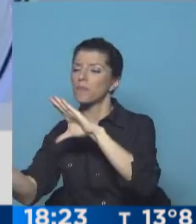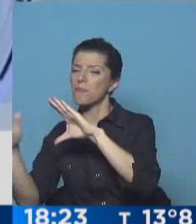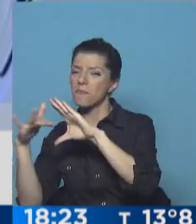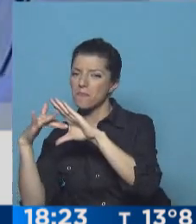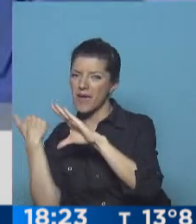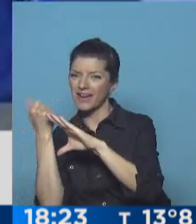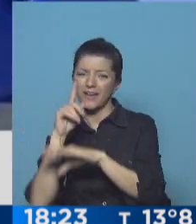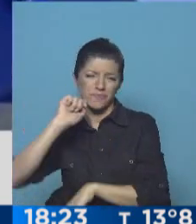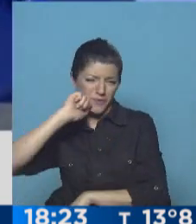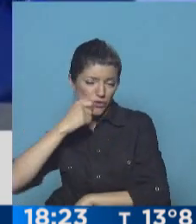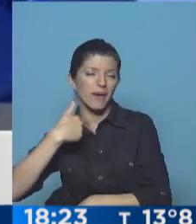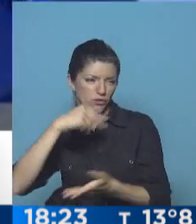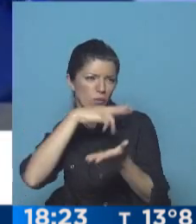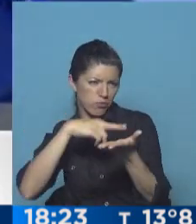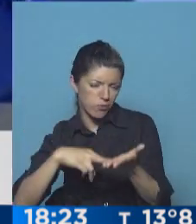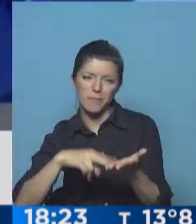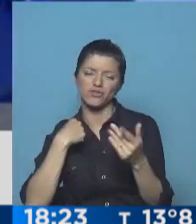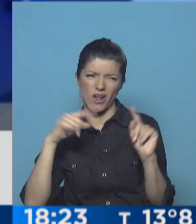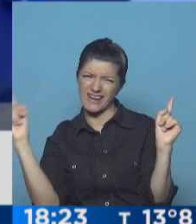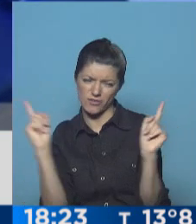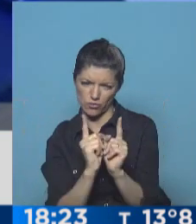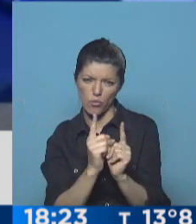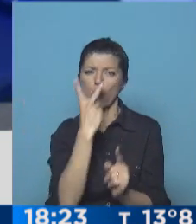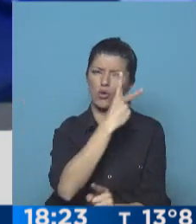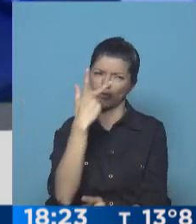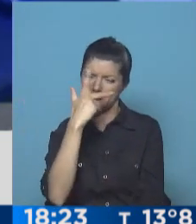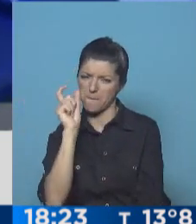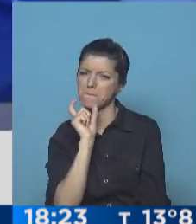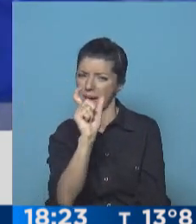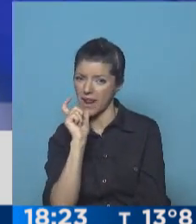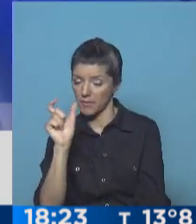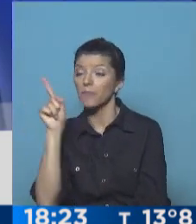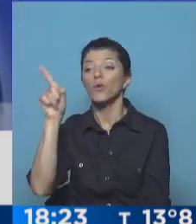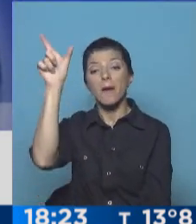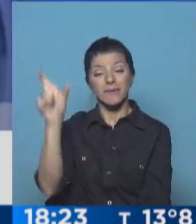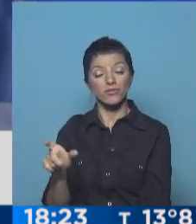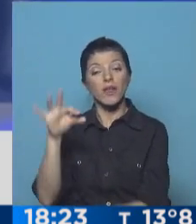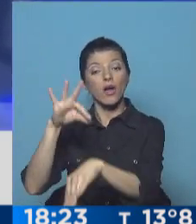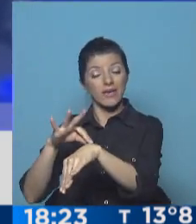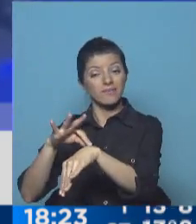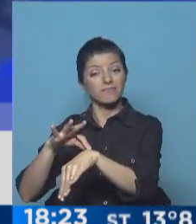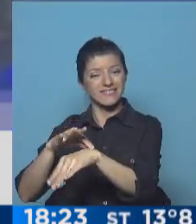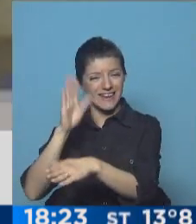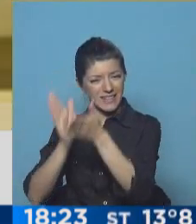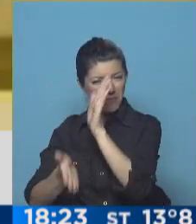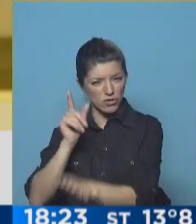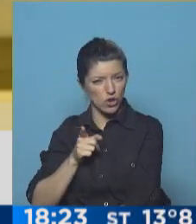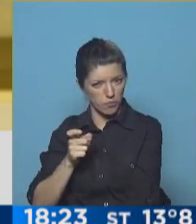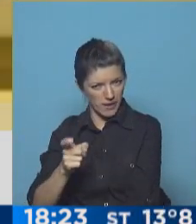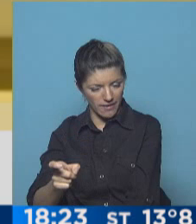se lo leyera, pero quiero resumírselo en dos o tres palabras. Es una persona que está con tratamiento oncológico. Y me decía,